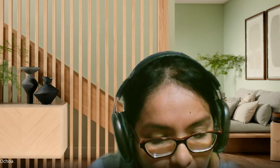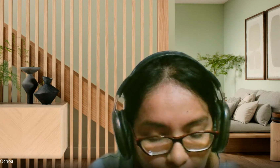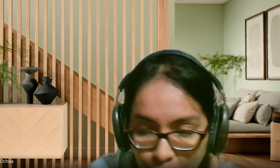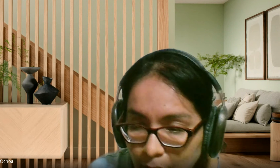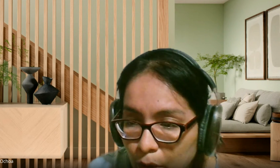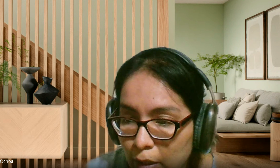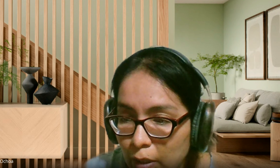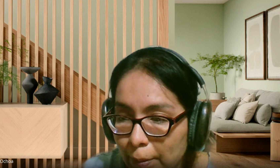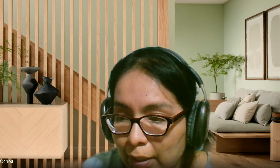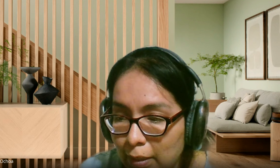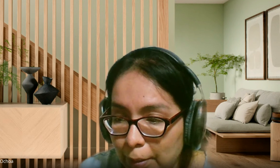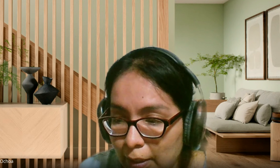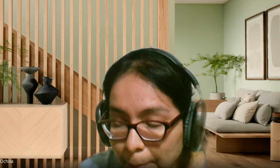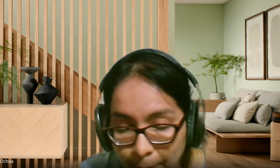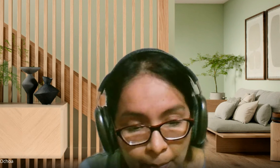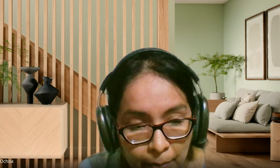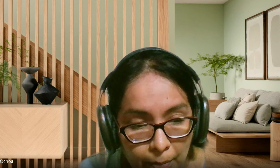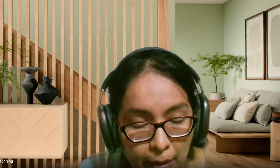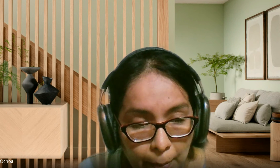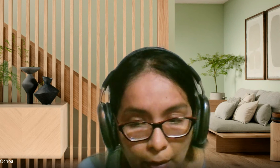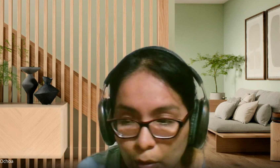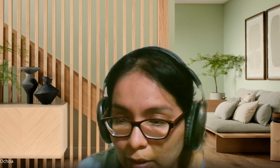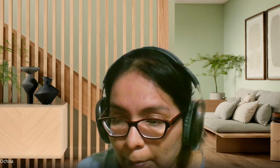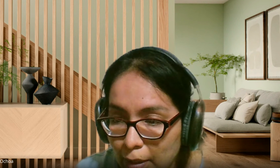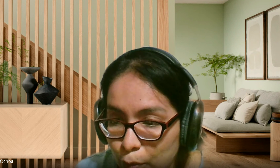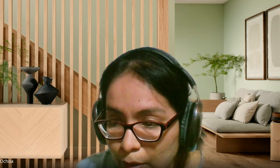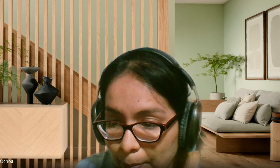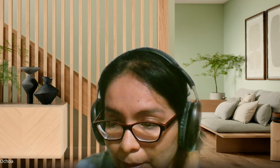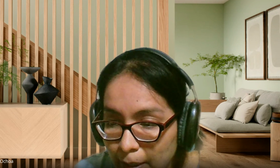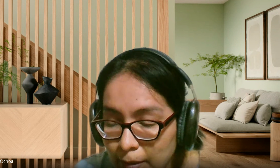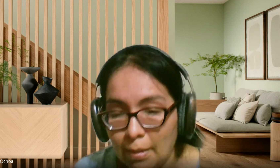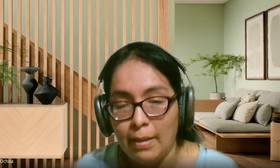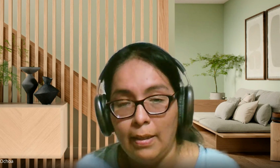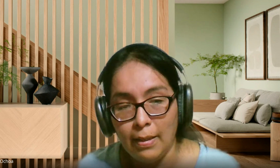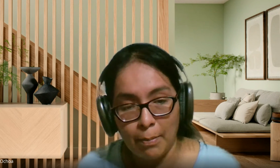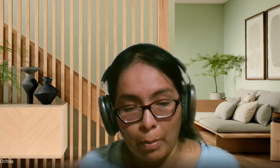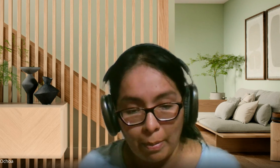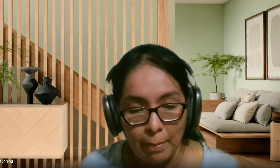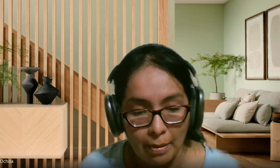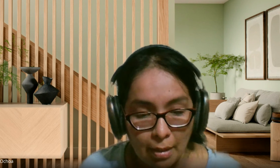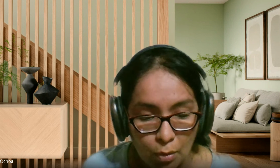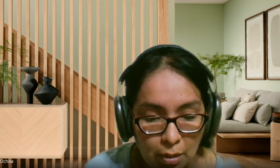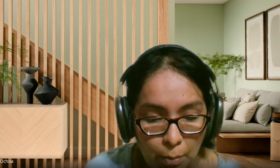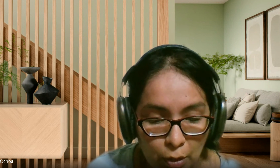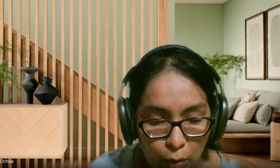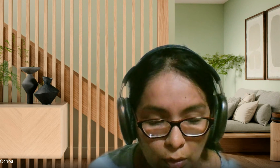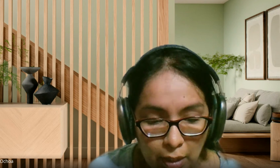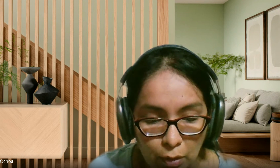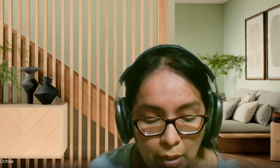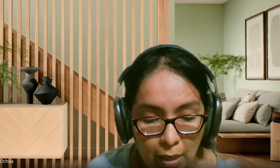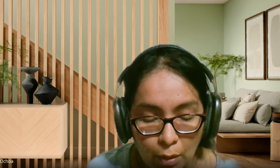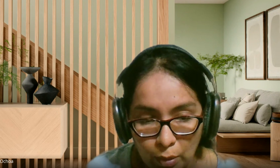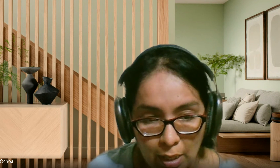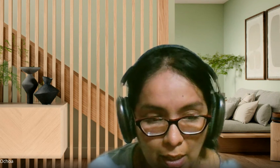la señorita coordinadora para que terminen de ver todo el tema de sus trámites y probablemente nos estemos